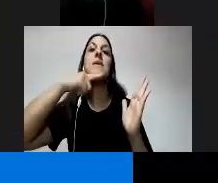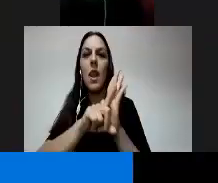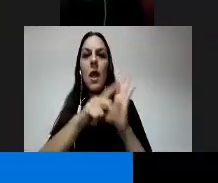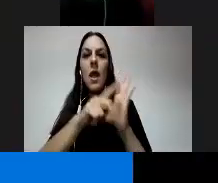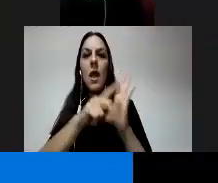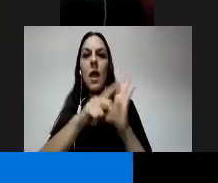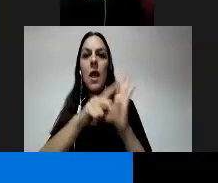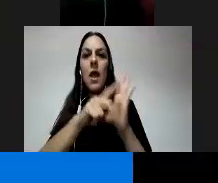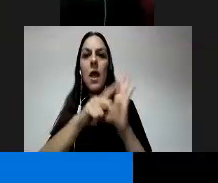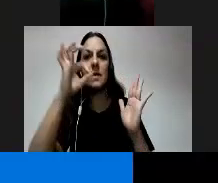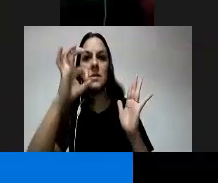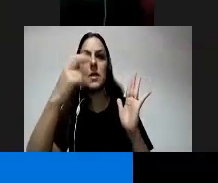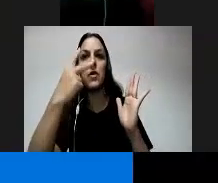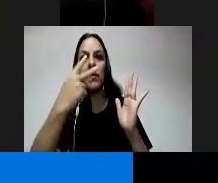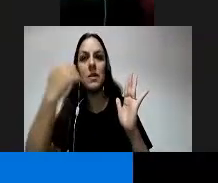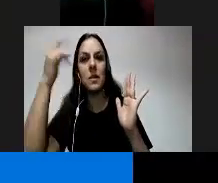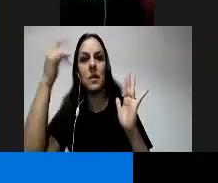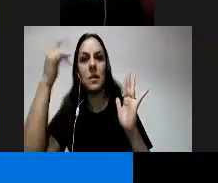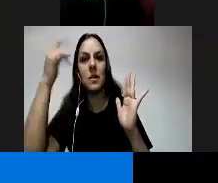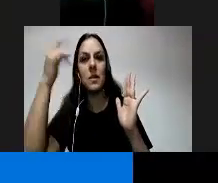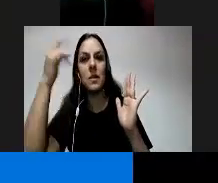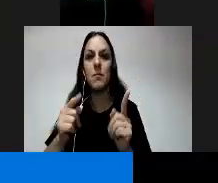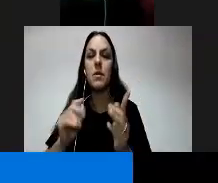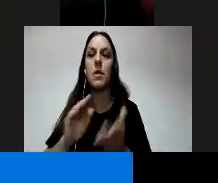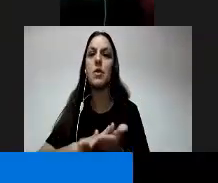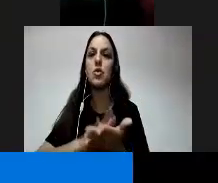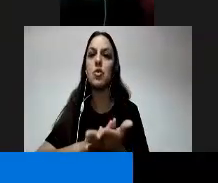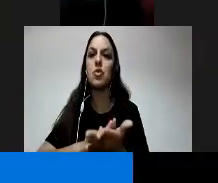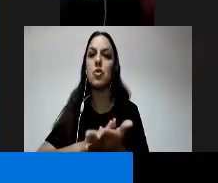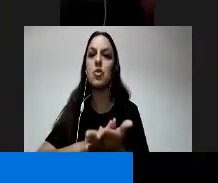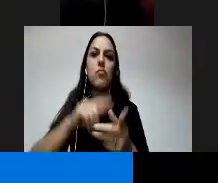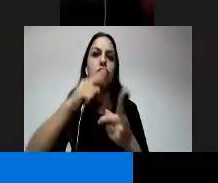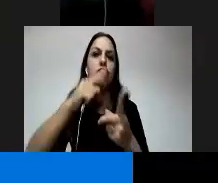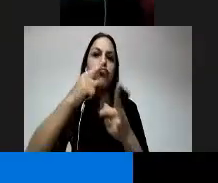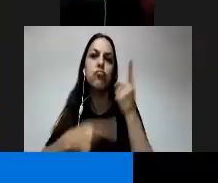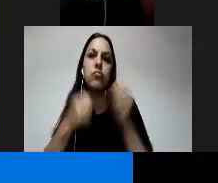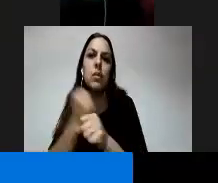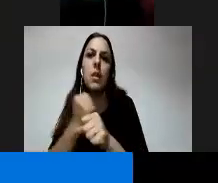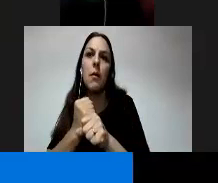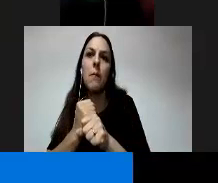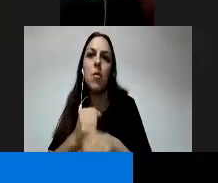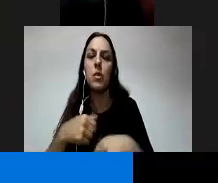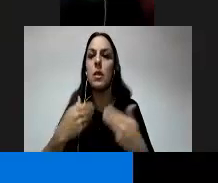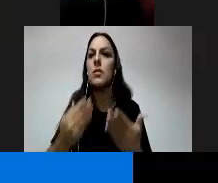otras disposiciones relativas al sistema de infraestructura de transporte. Asimismo, en lo que concierne al